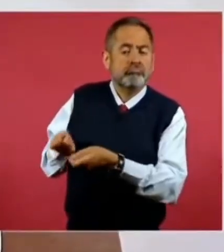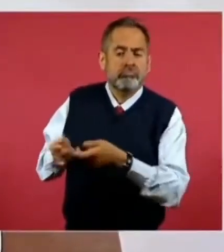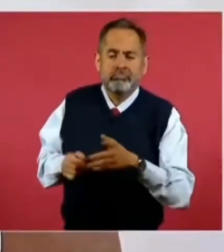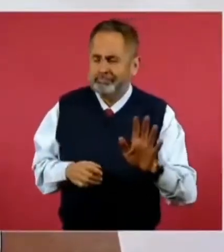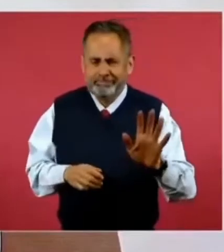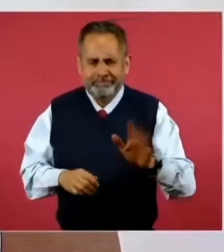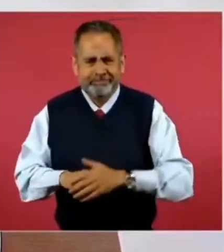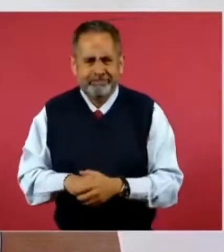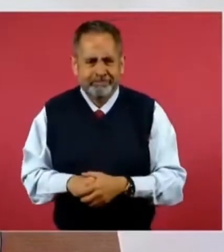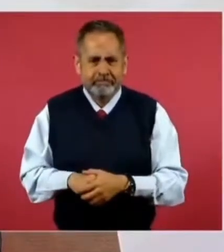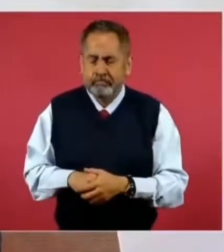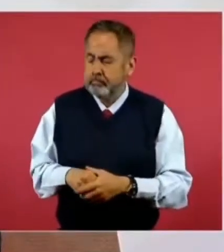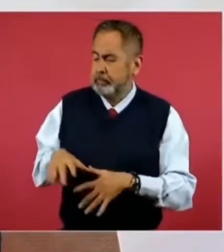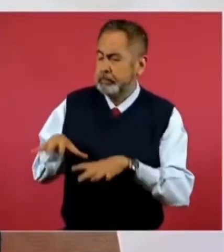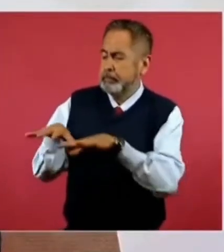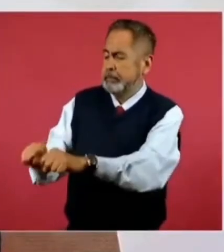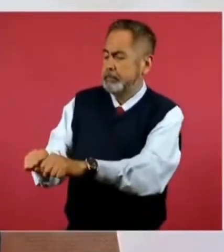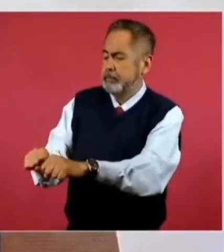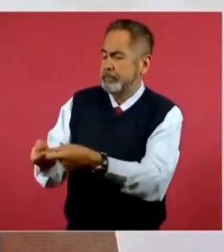en una colonia,